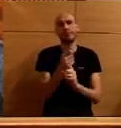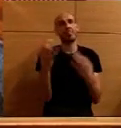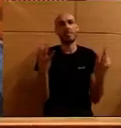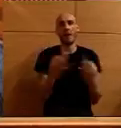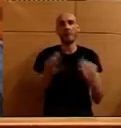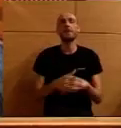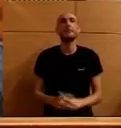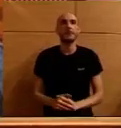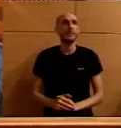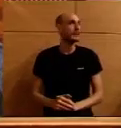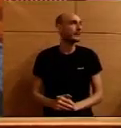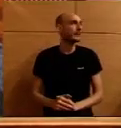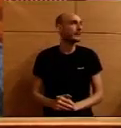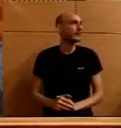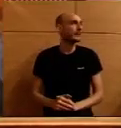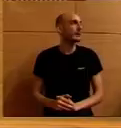jurídico.